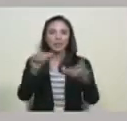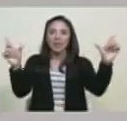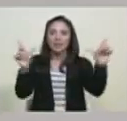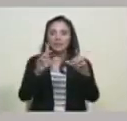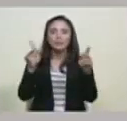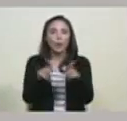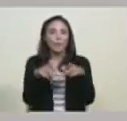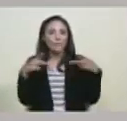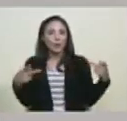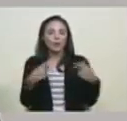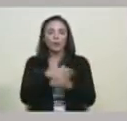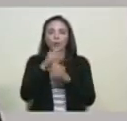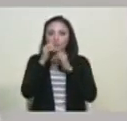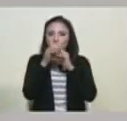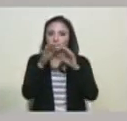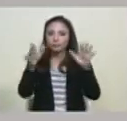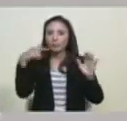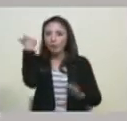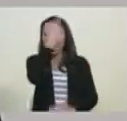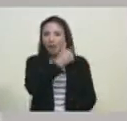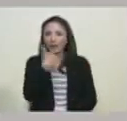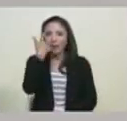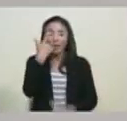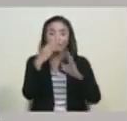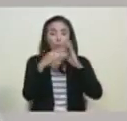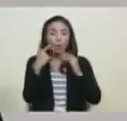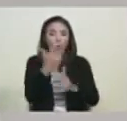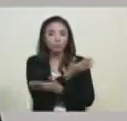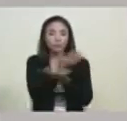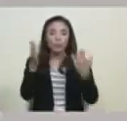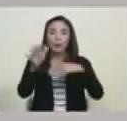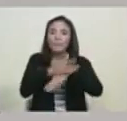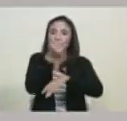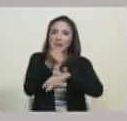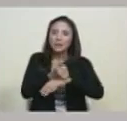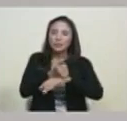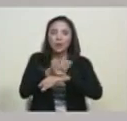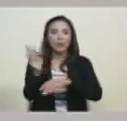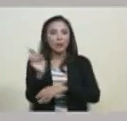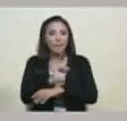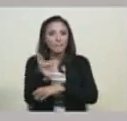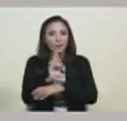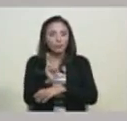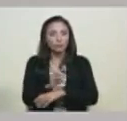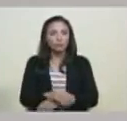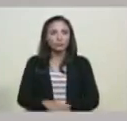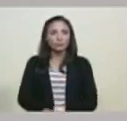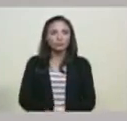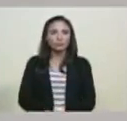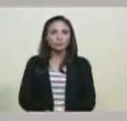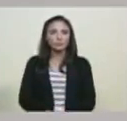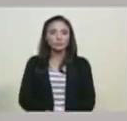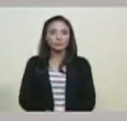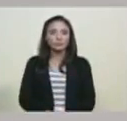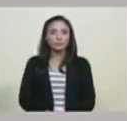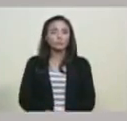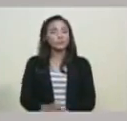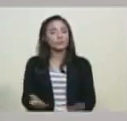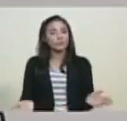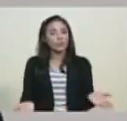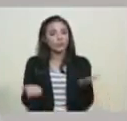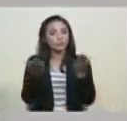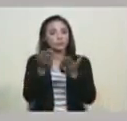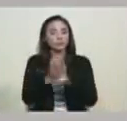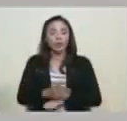prensa, el rostro. Yo quiero que estos explosivistas sean capturados, puestos a la orden de la justicia y que reciban